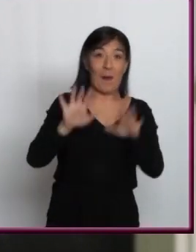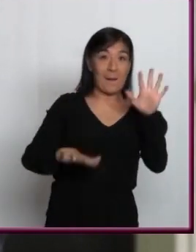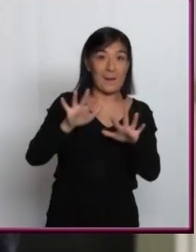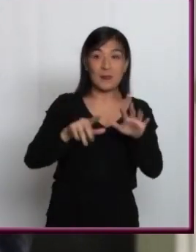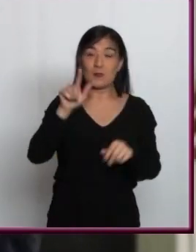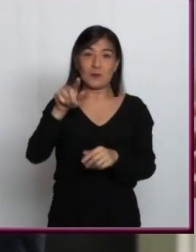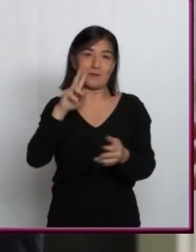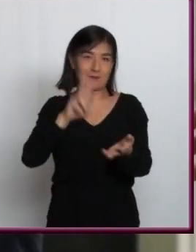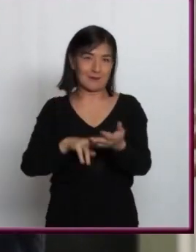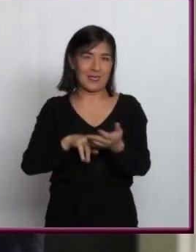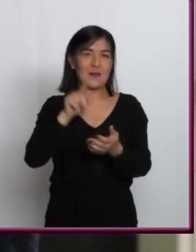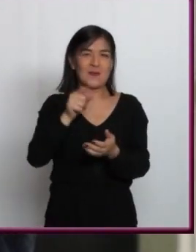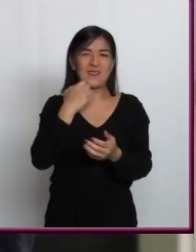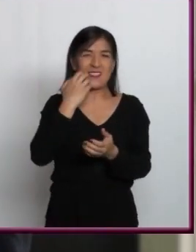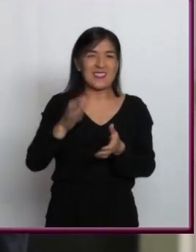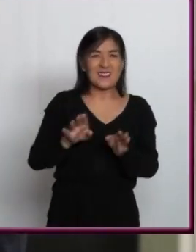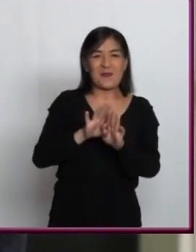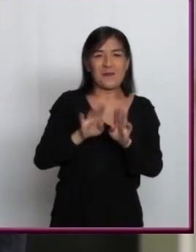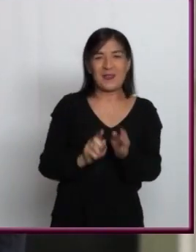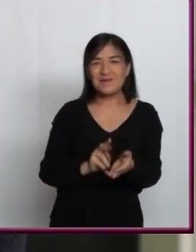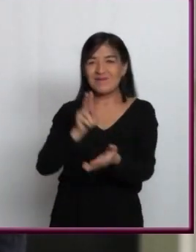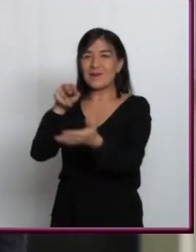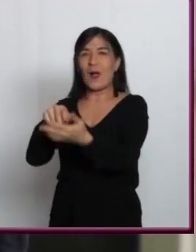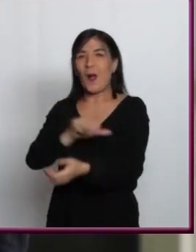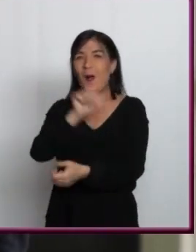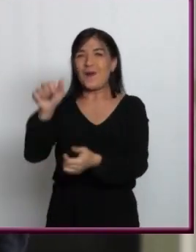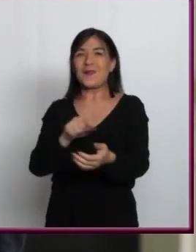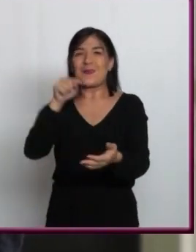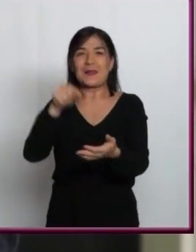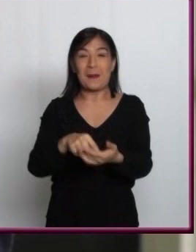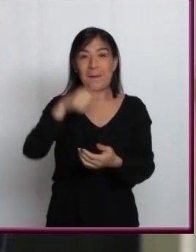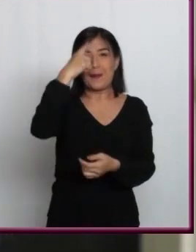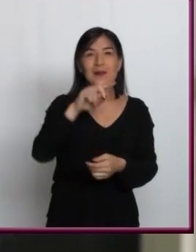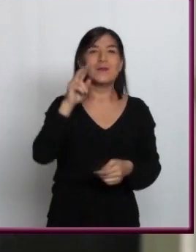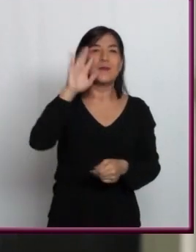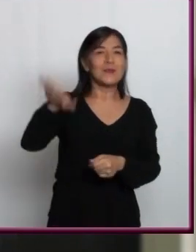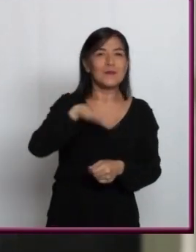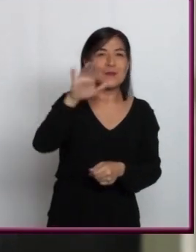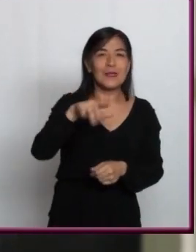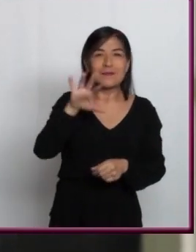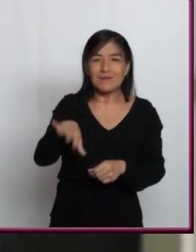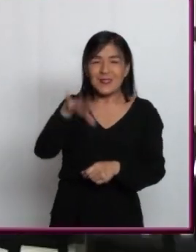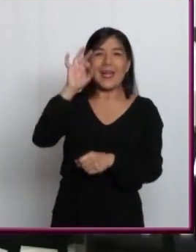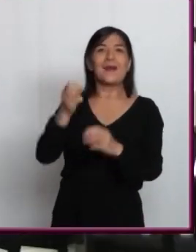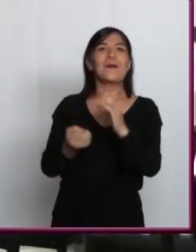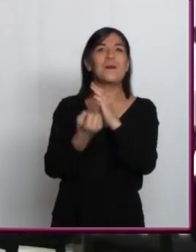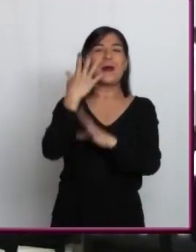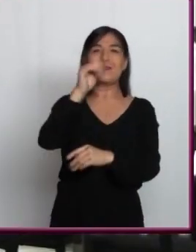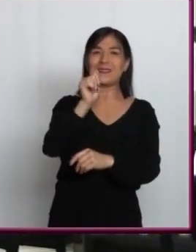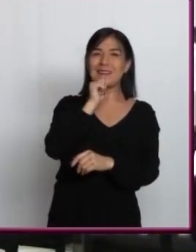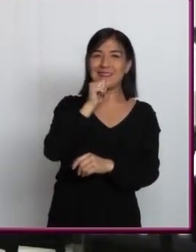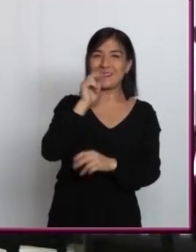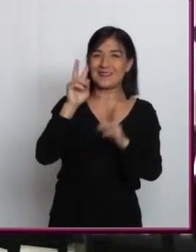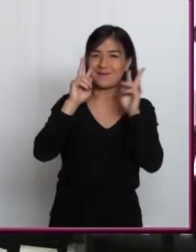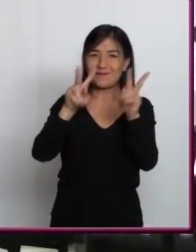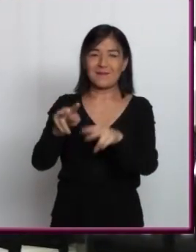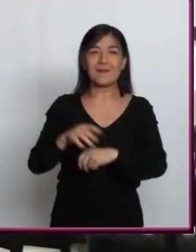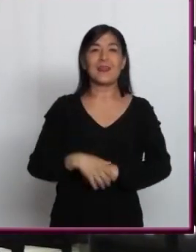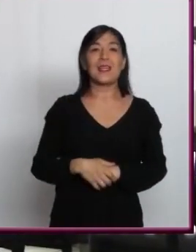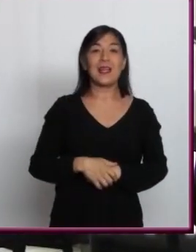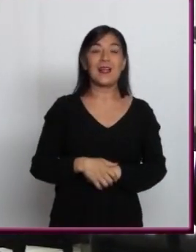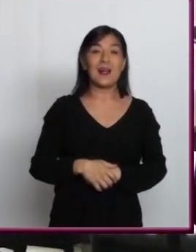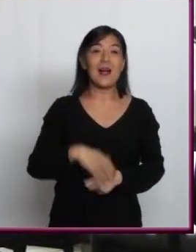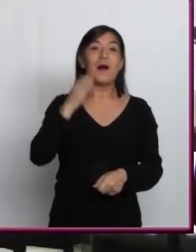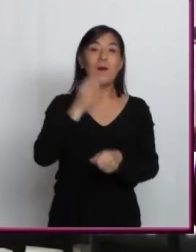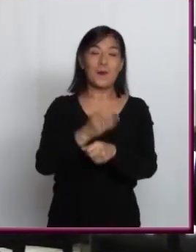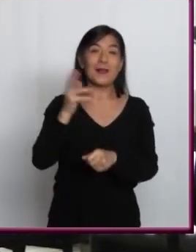vale la pena salirse del camino y sumergirse en un bosque. Encontrarás cosas que nunca habías visto. Por lo pronto, no nos